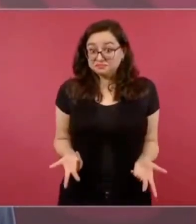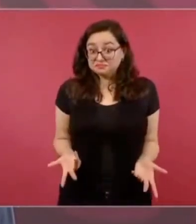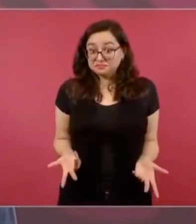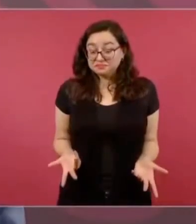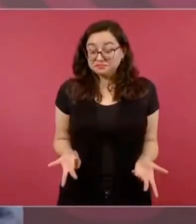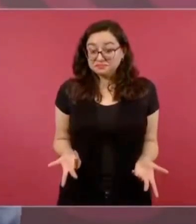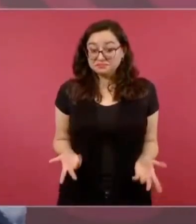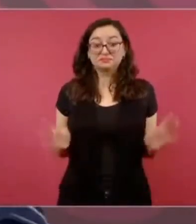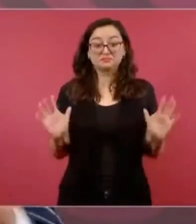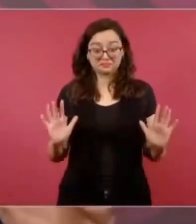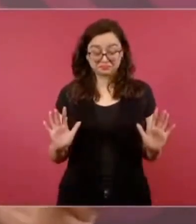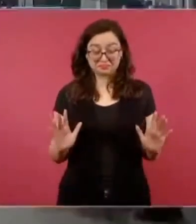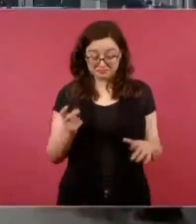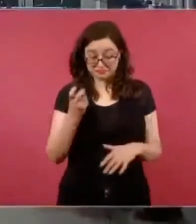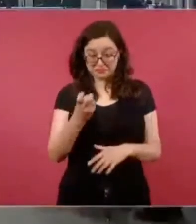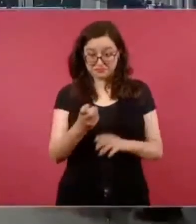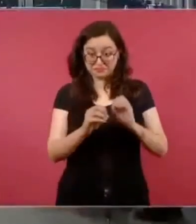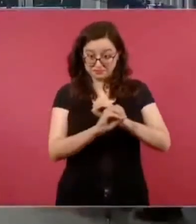hasta ahí